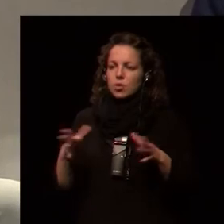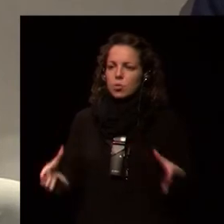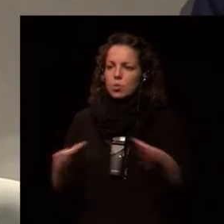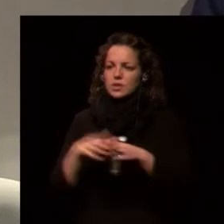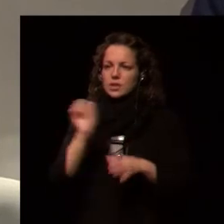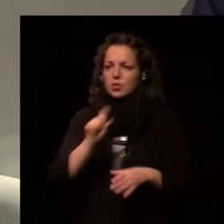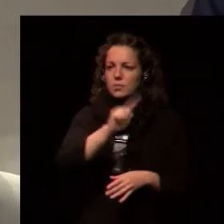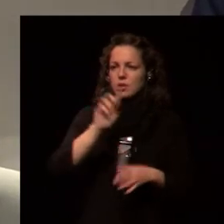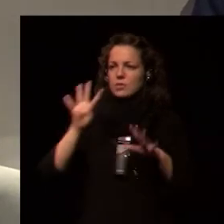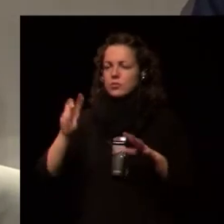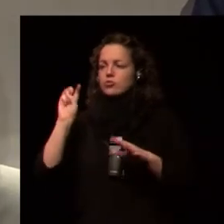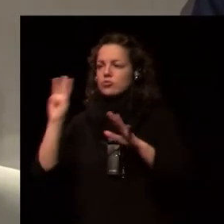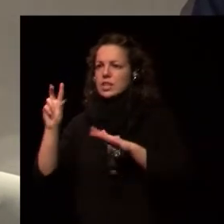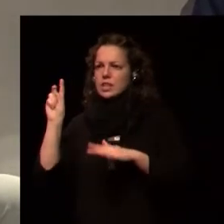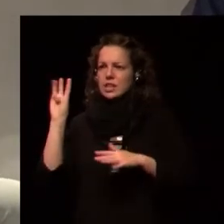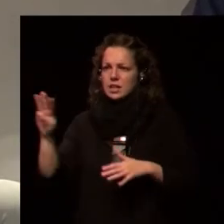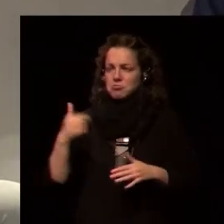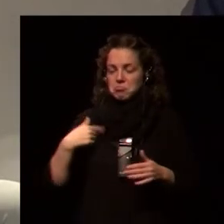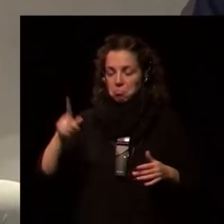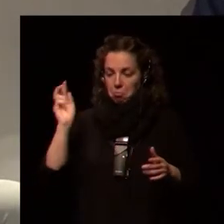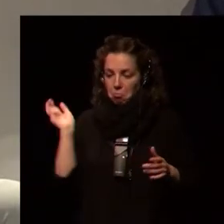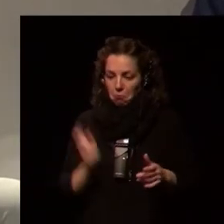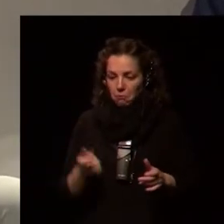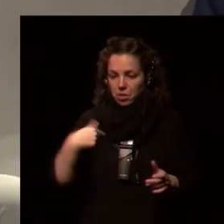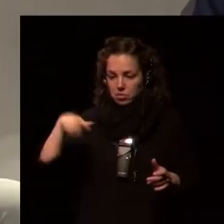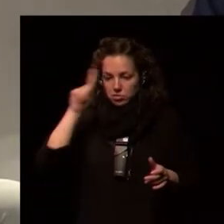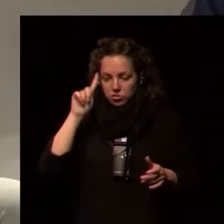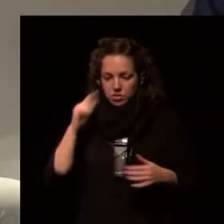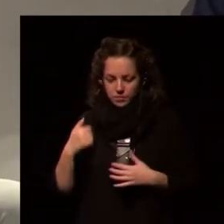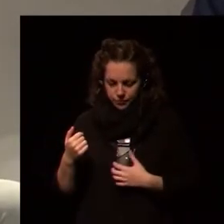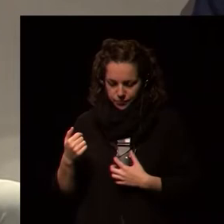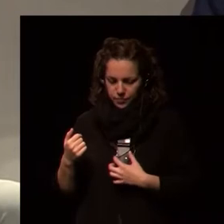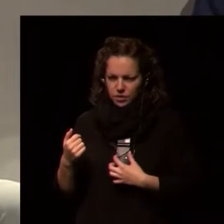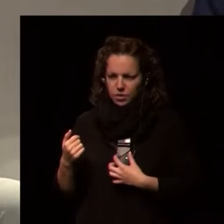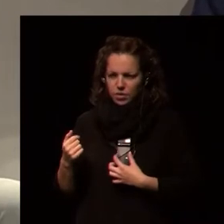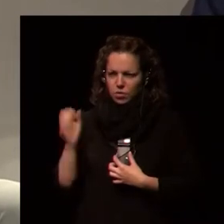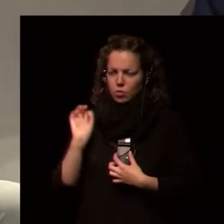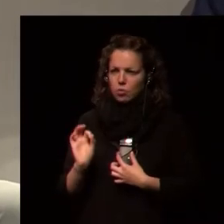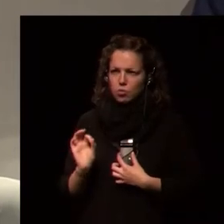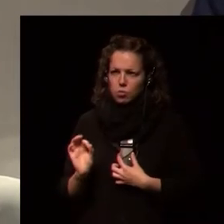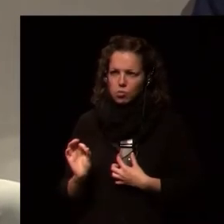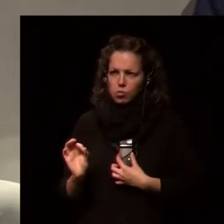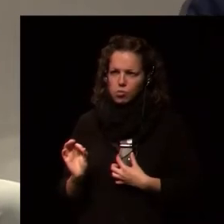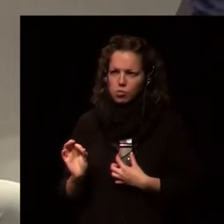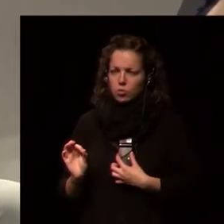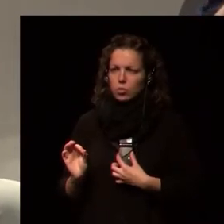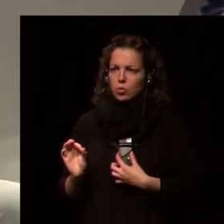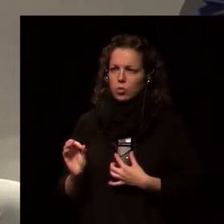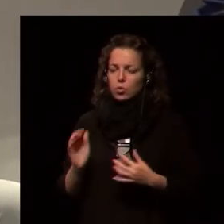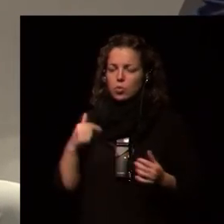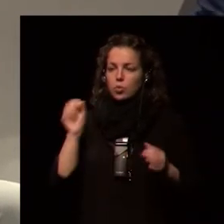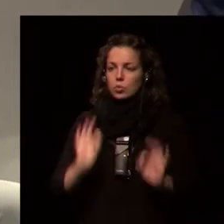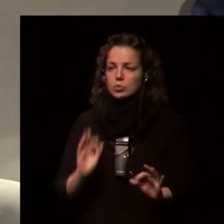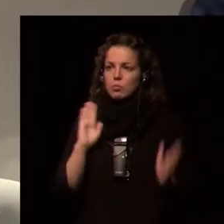1983 sin saber que había llegado y sin saber que se llamaba así At en Gran Bretaña. En ese momento estaba theater, investigando teatro popular,